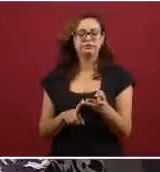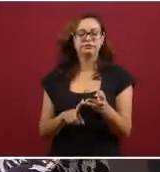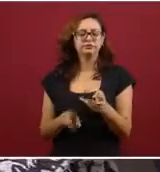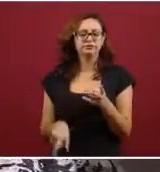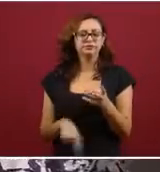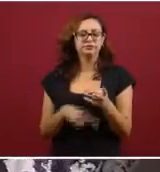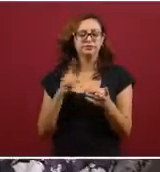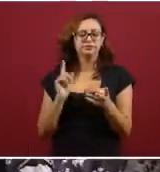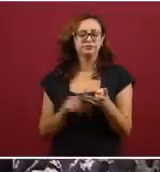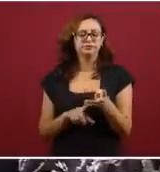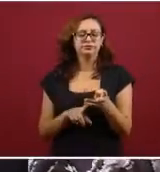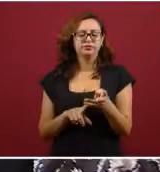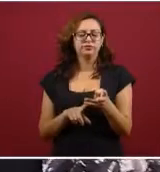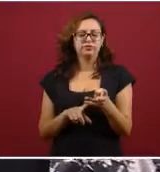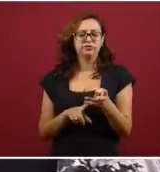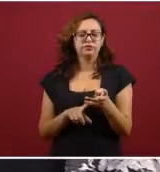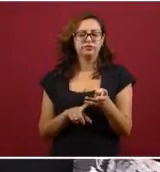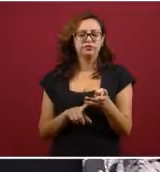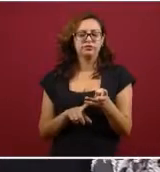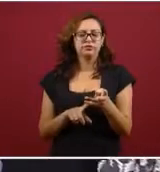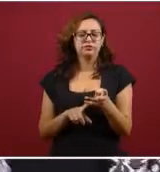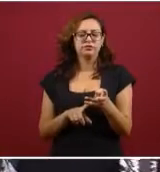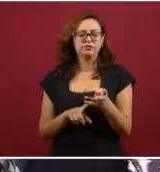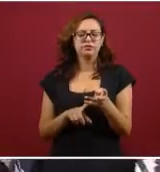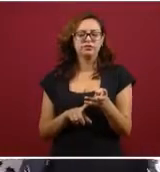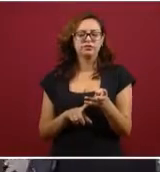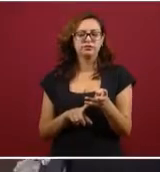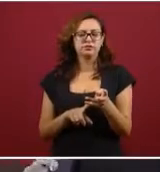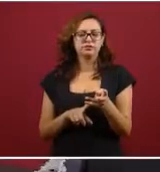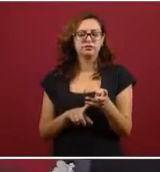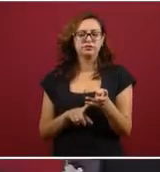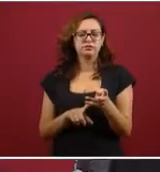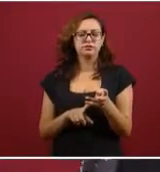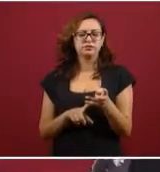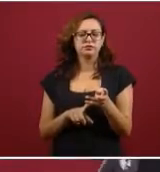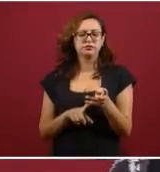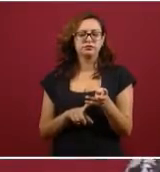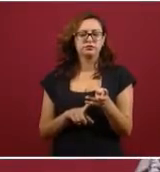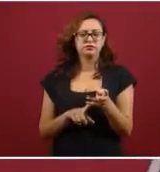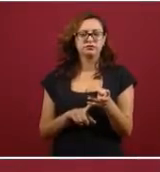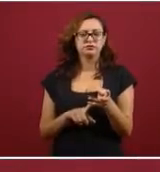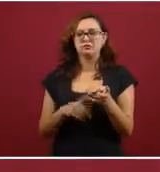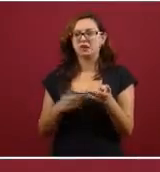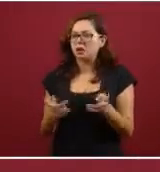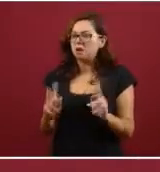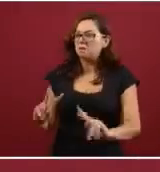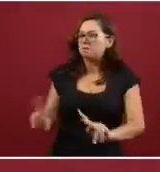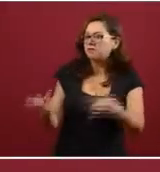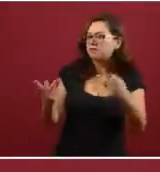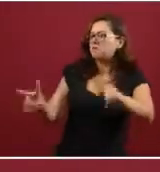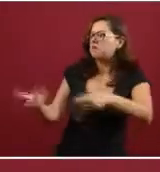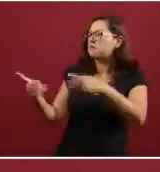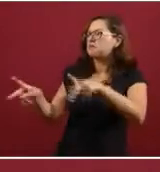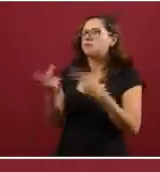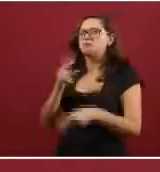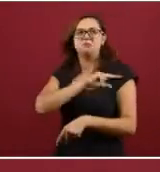no vamos a continuar con la política privatizadora,